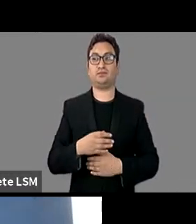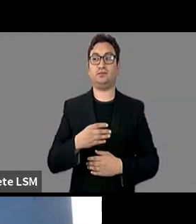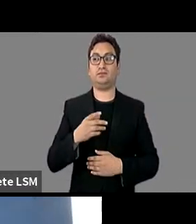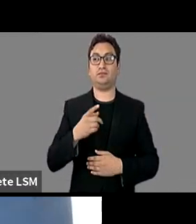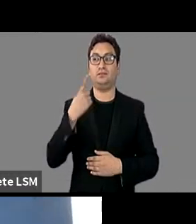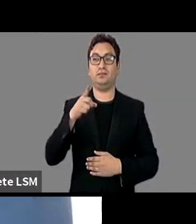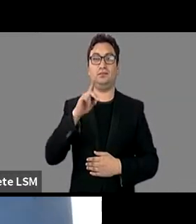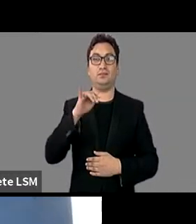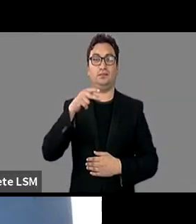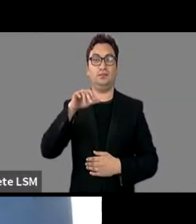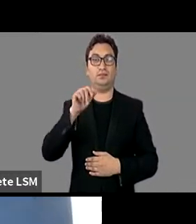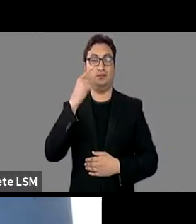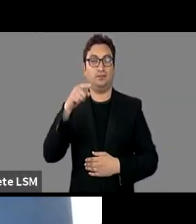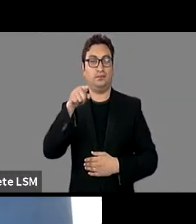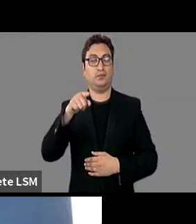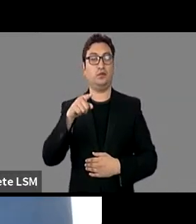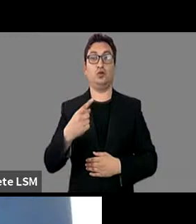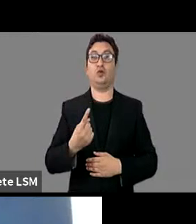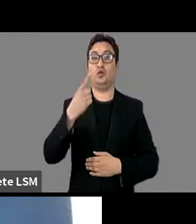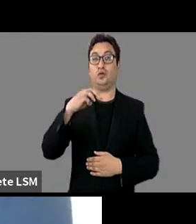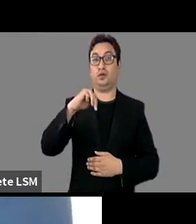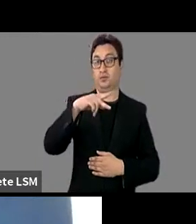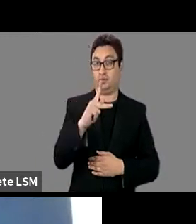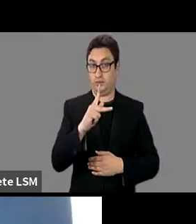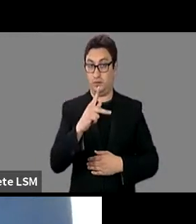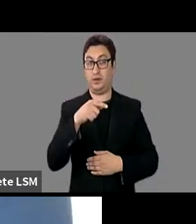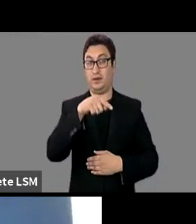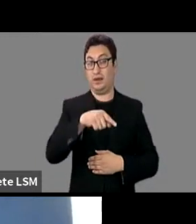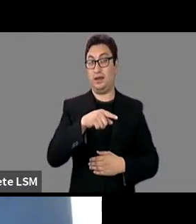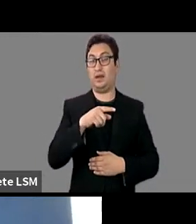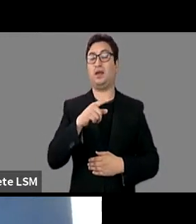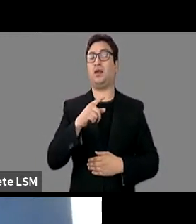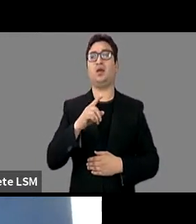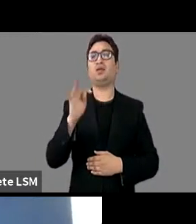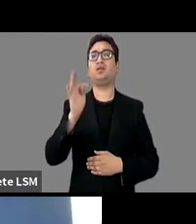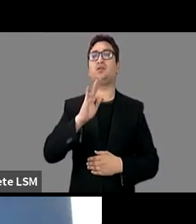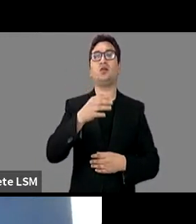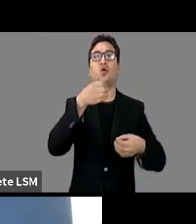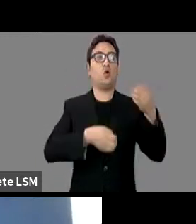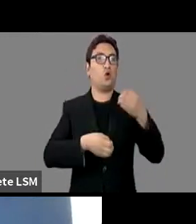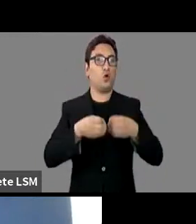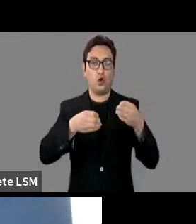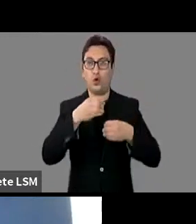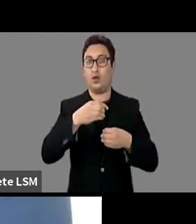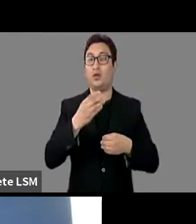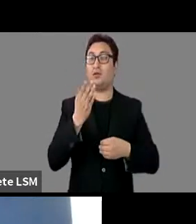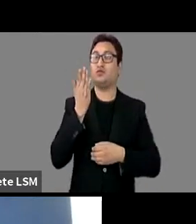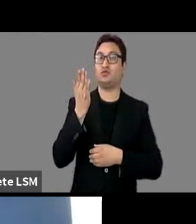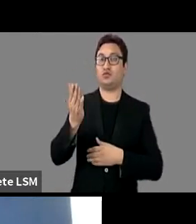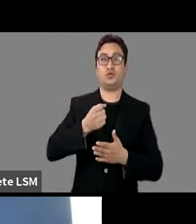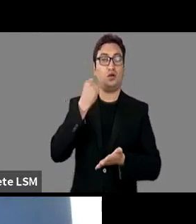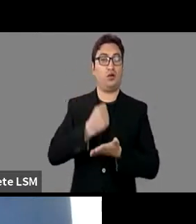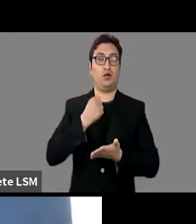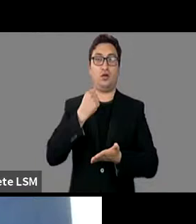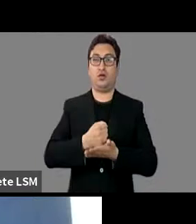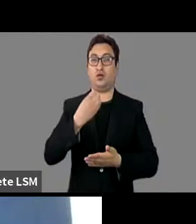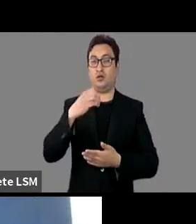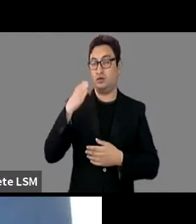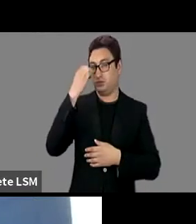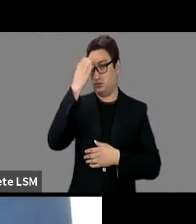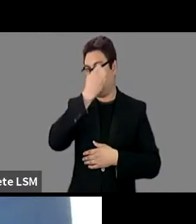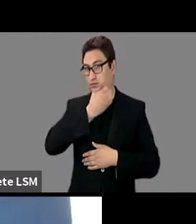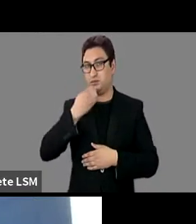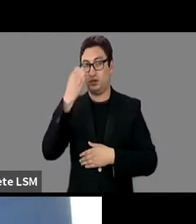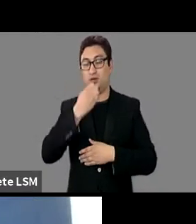puede evitar que un ministerio público o un juzgador o juzgadora solicite forzosamente un estudio o dictamen de